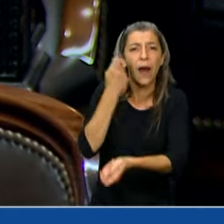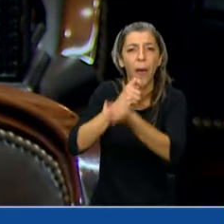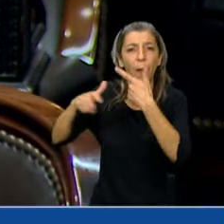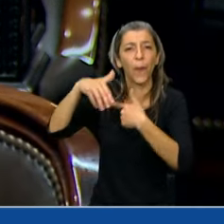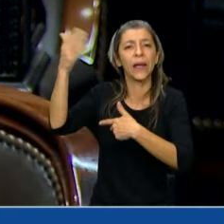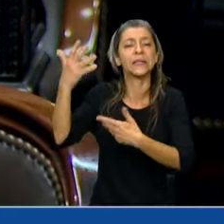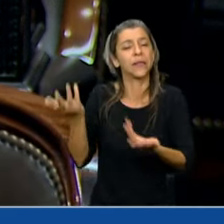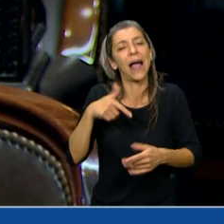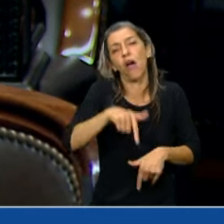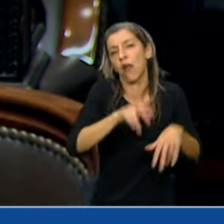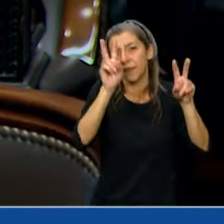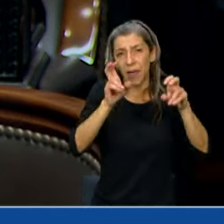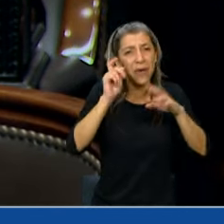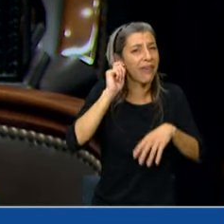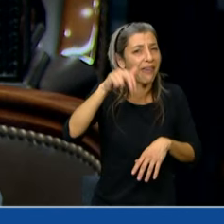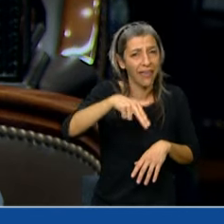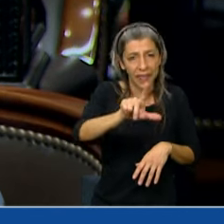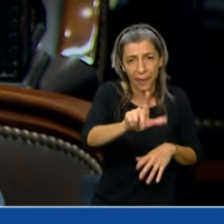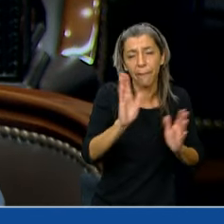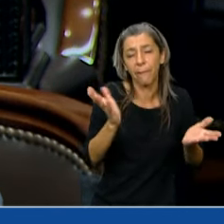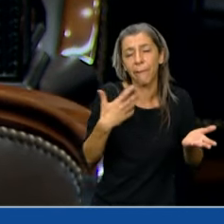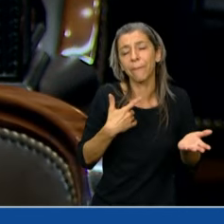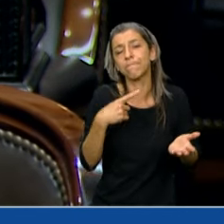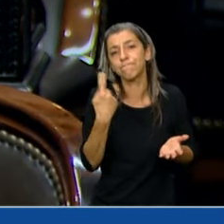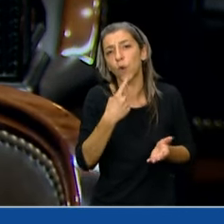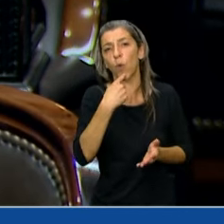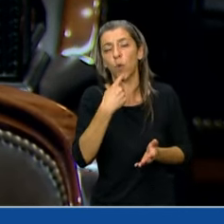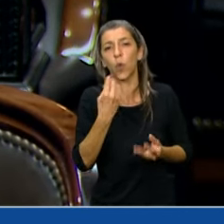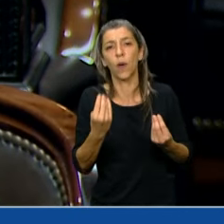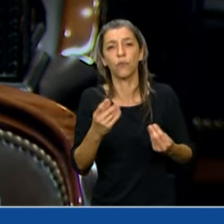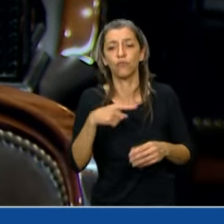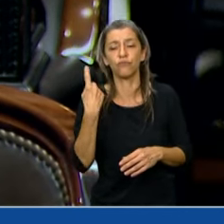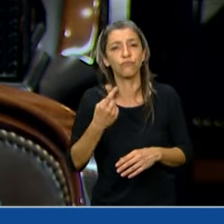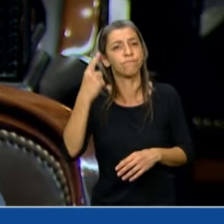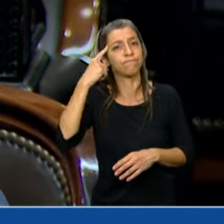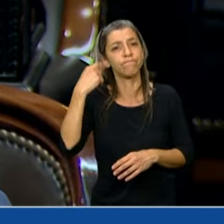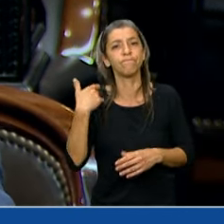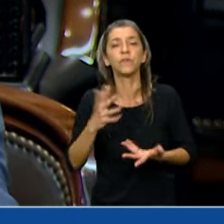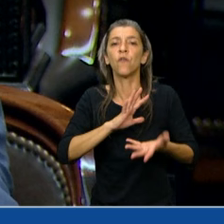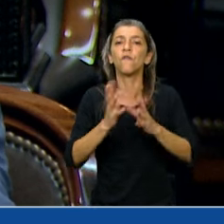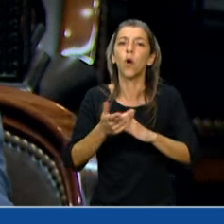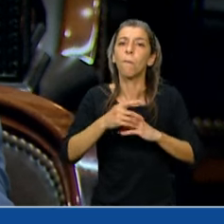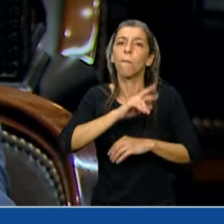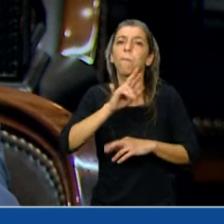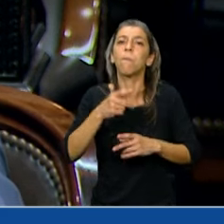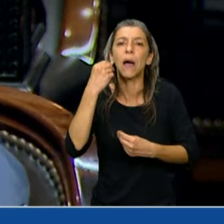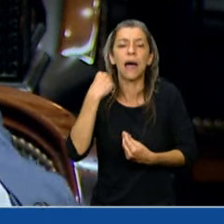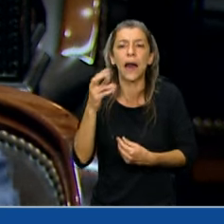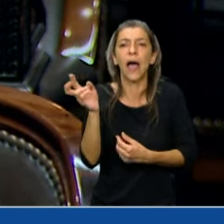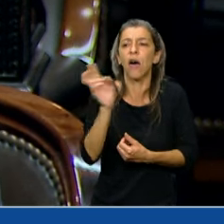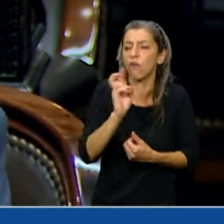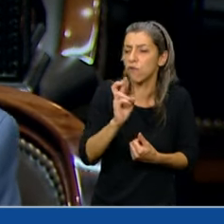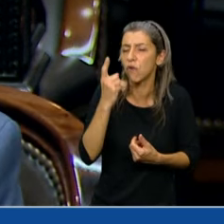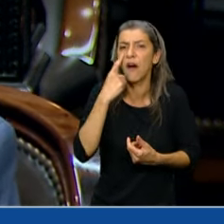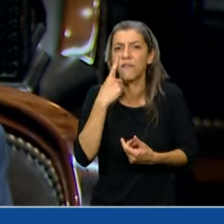del gnl de gas natural licuado planteamos garantía cambiaria y libre disponibilidad de Divisas pero